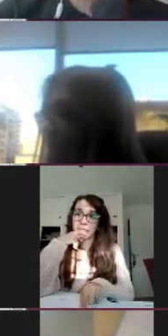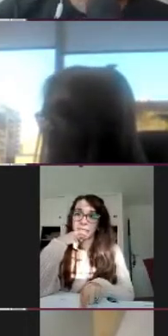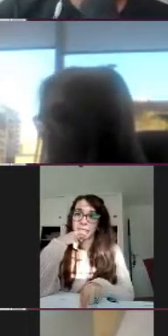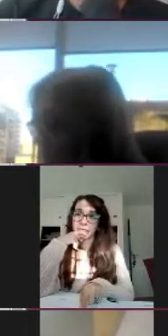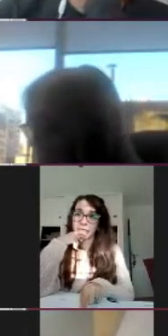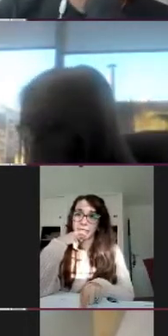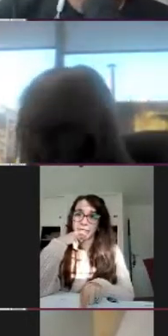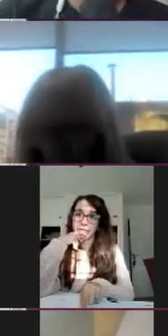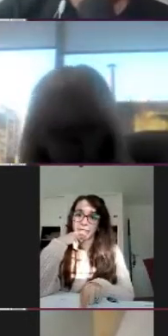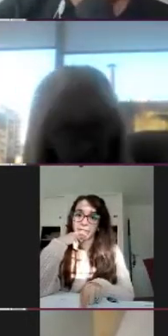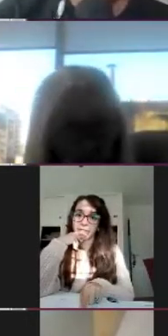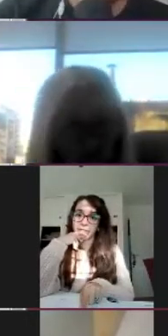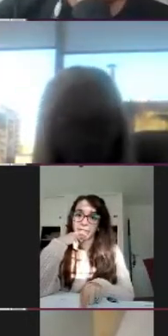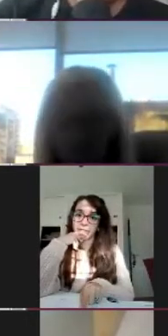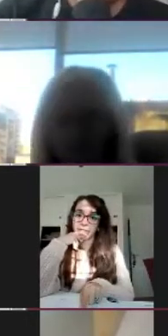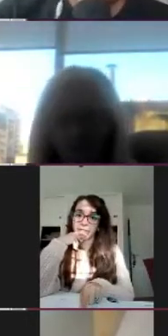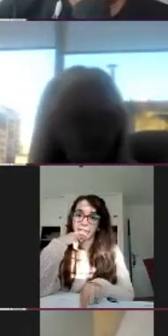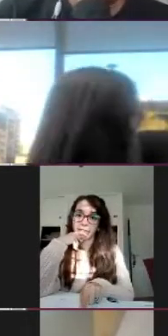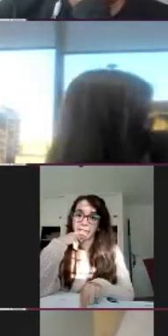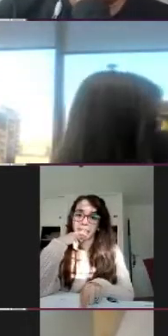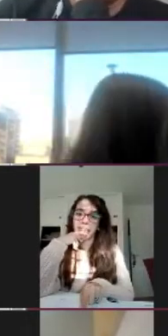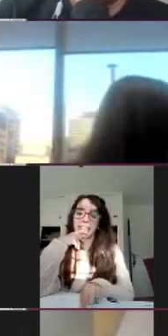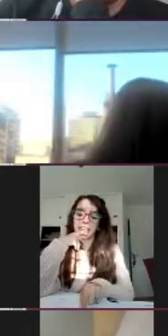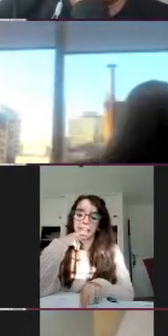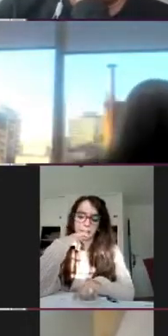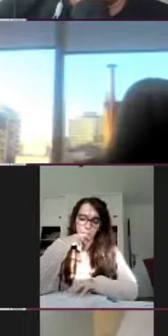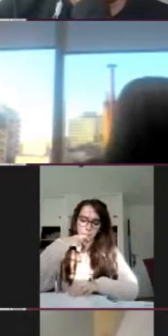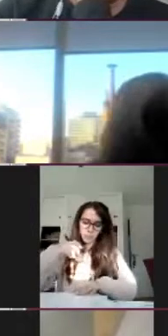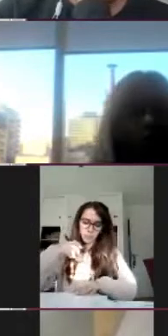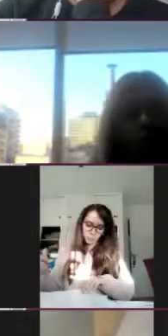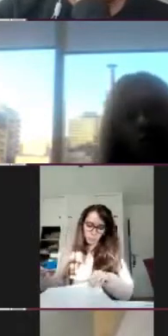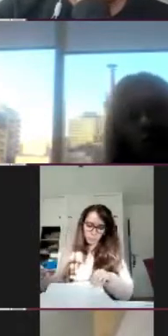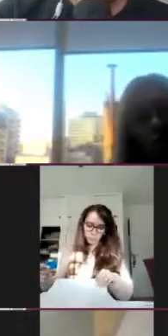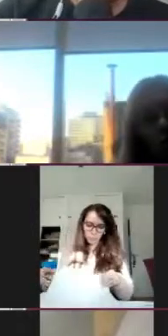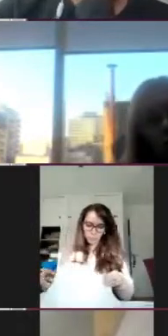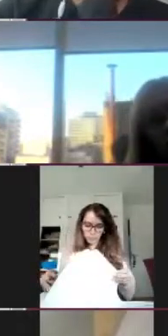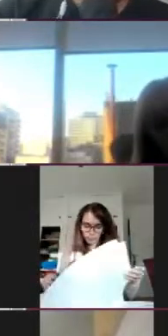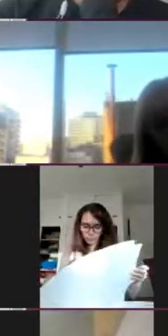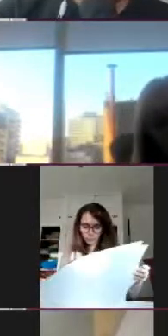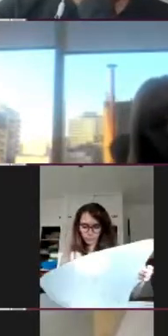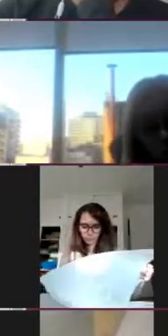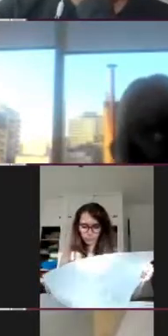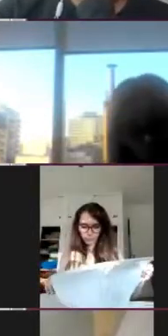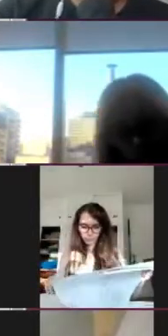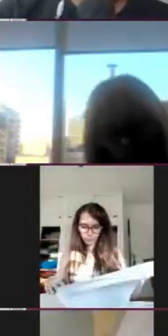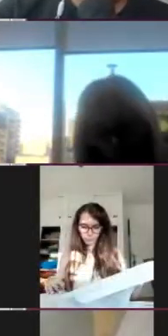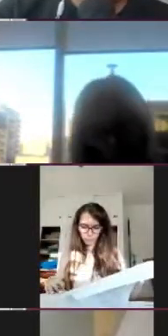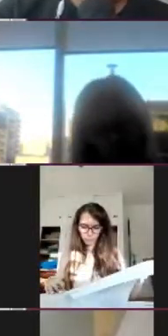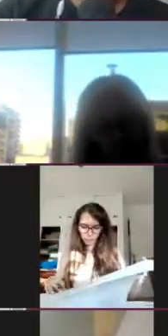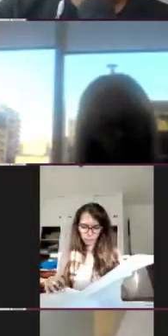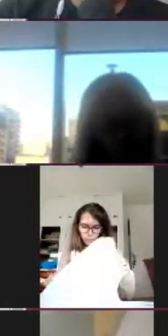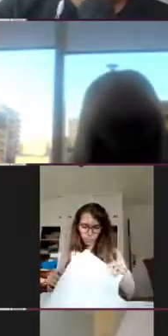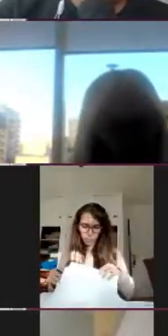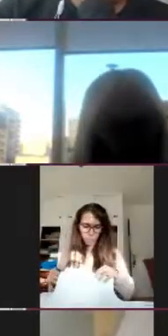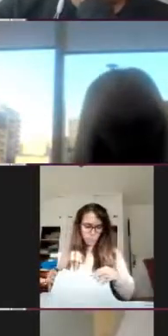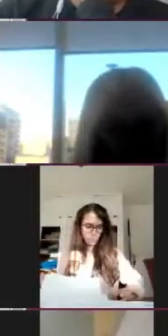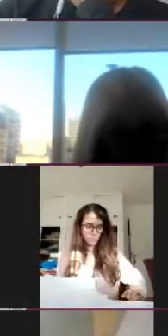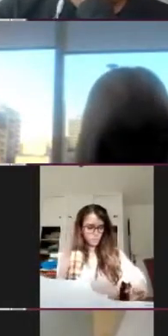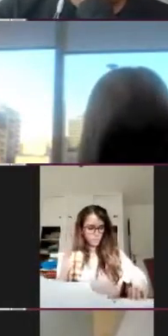¿Pero directa o derivada? No vas a saber. Derivada. Derivada, bueno. Está bien.